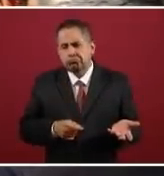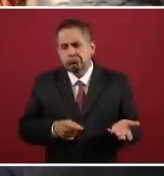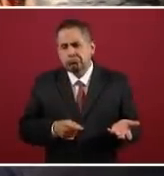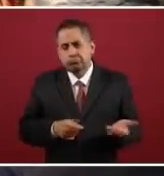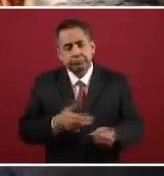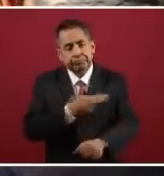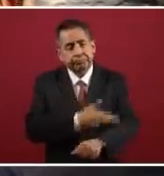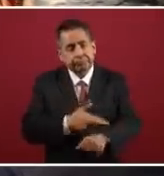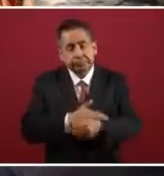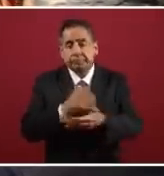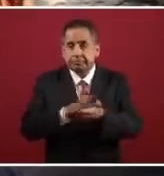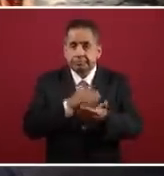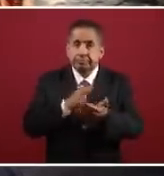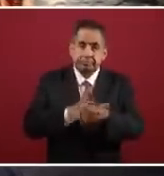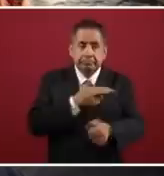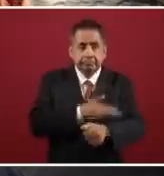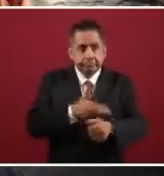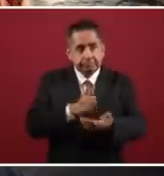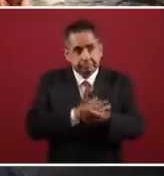burocrático,